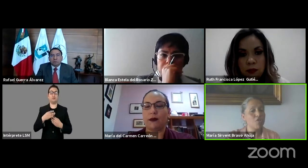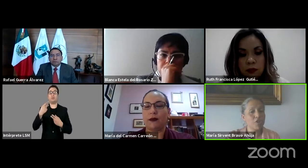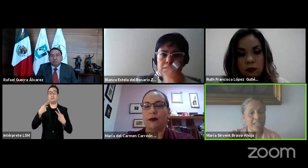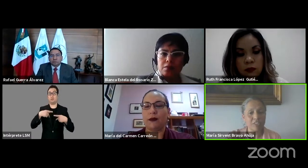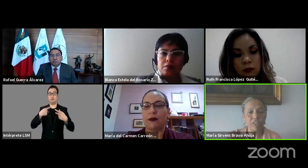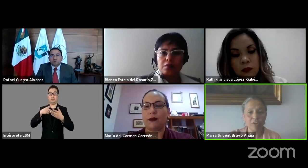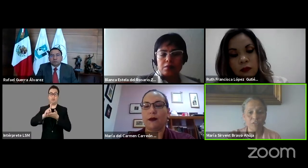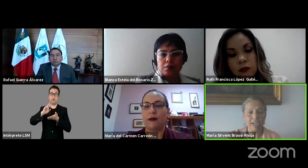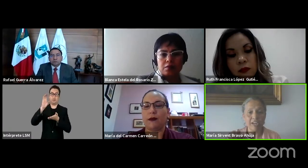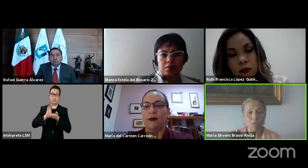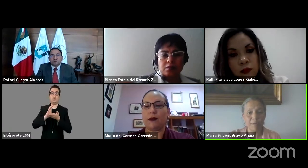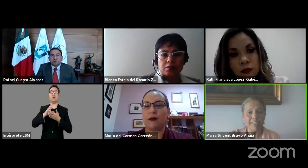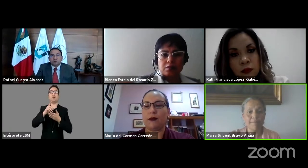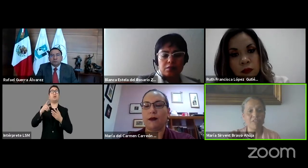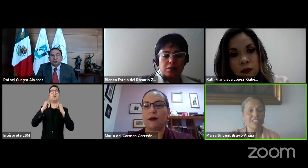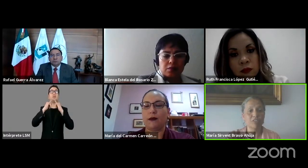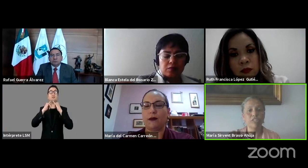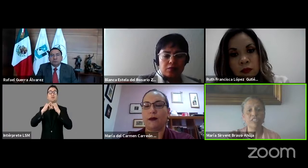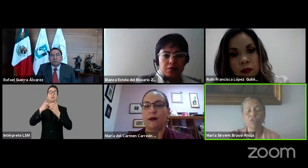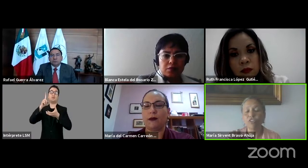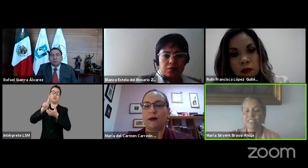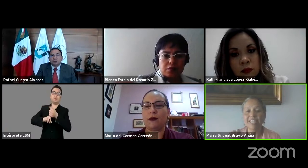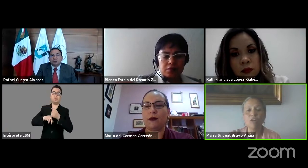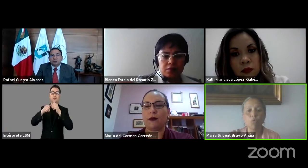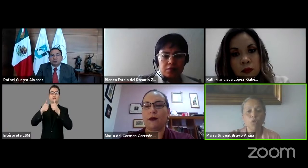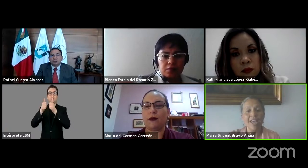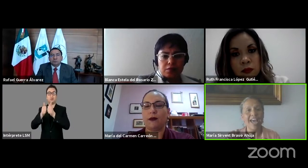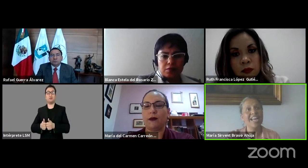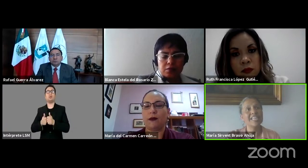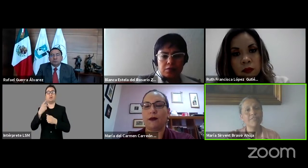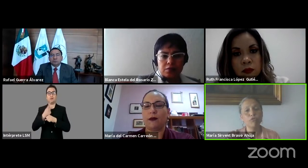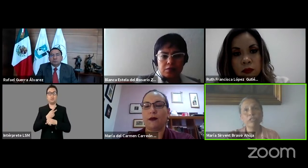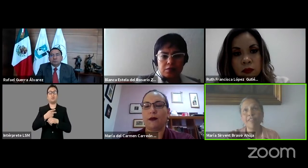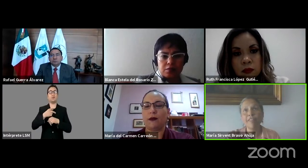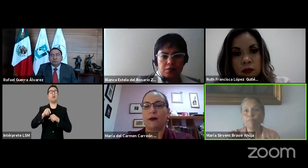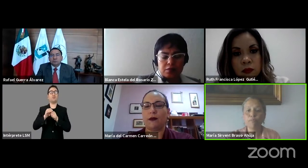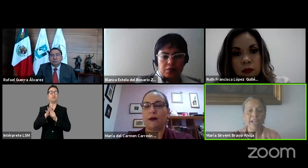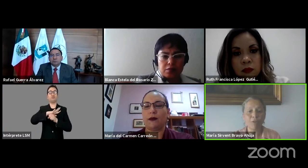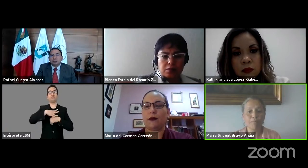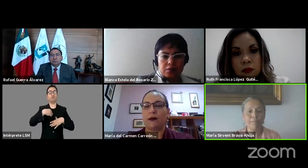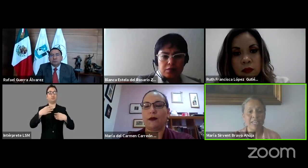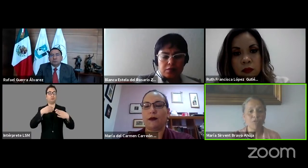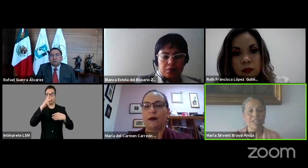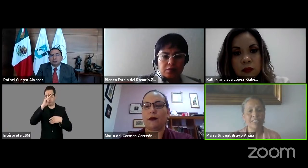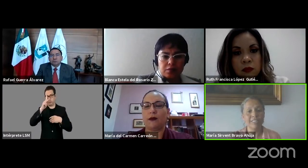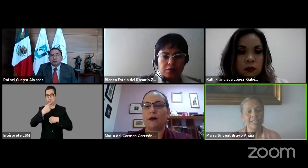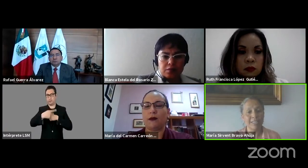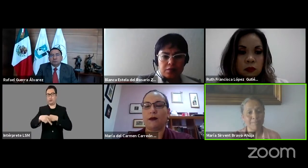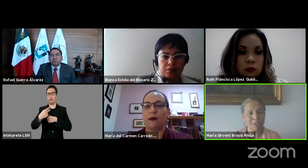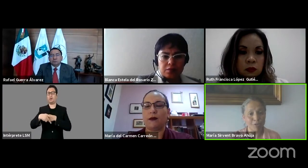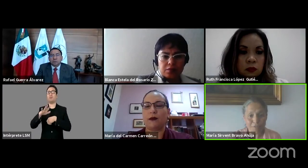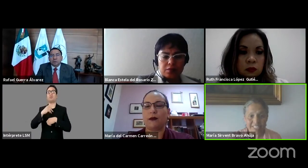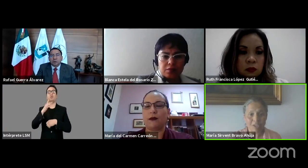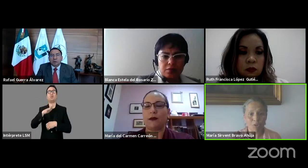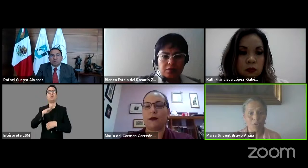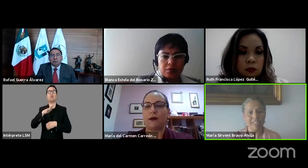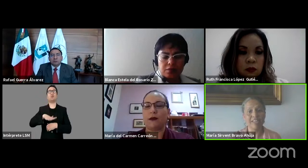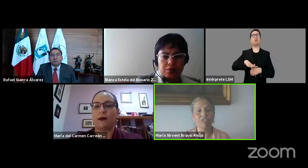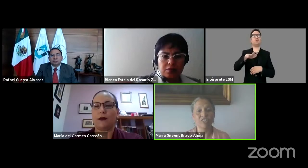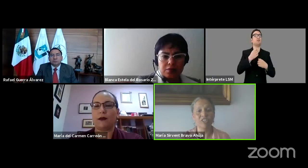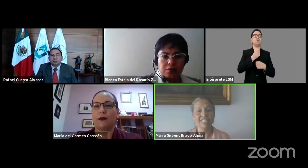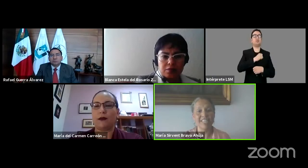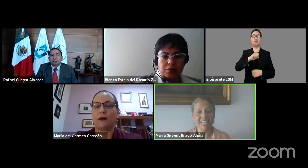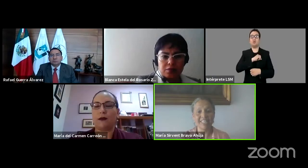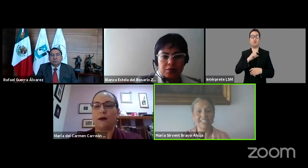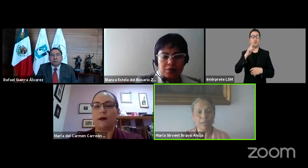un mayor riesgo de contraer COVID debido a las condiciones de salud, a las dificultades para cumplir con el distanciamiento físico